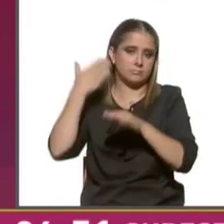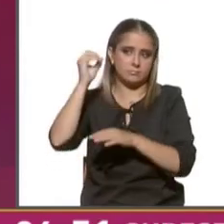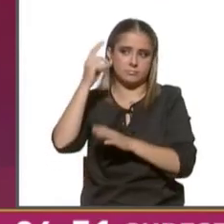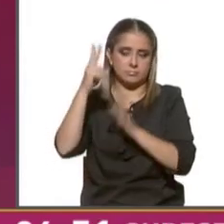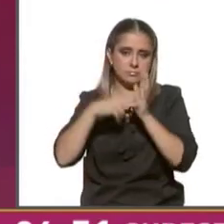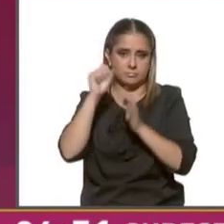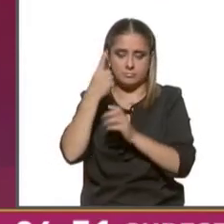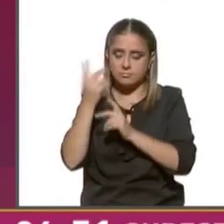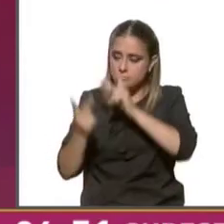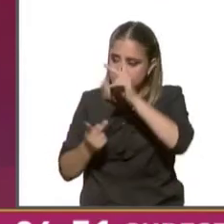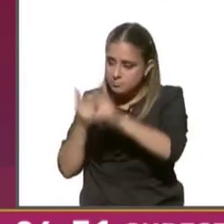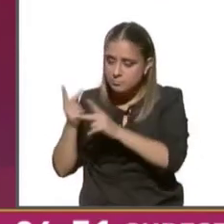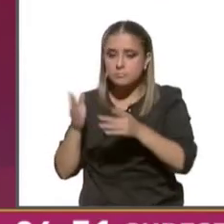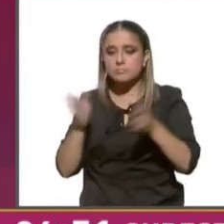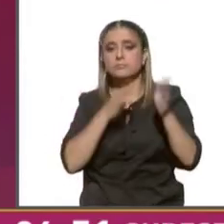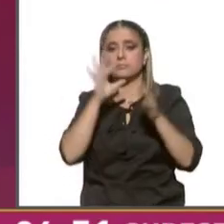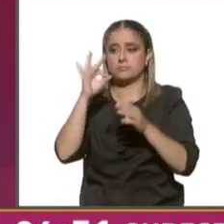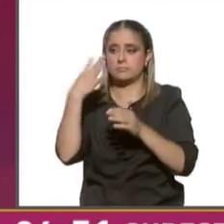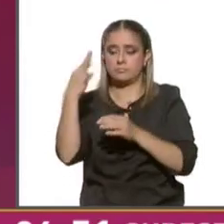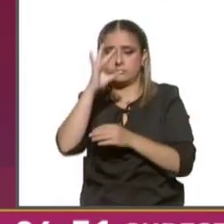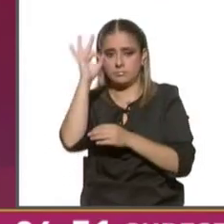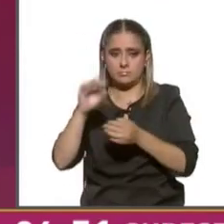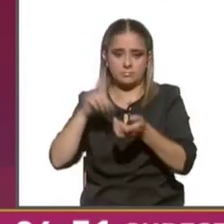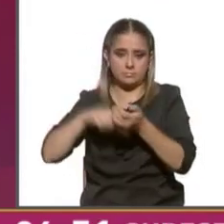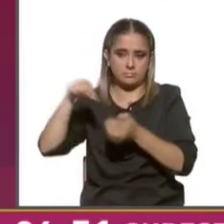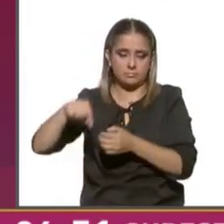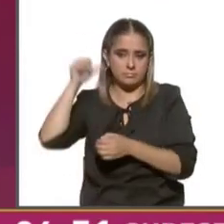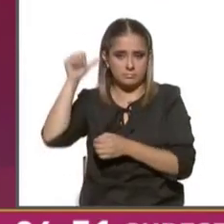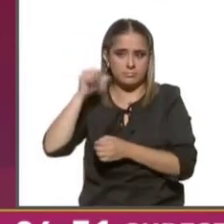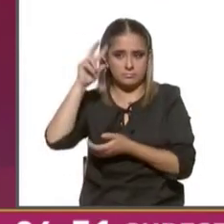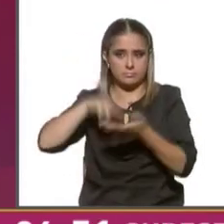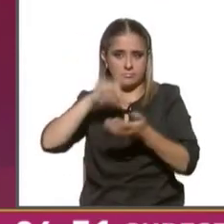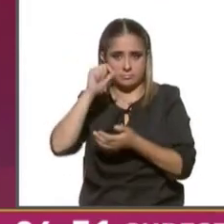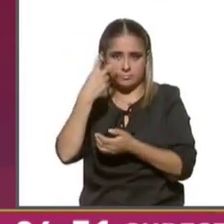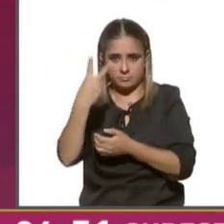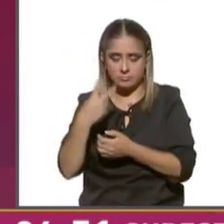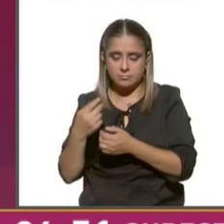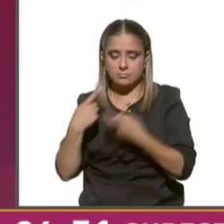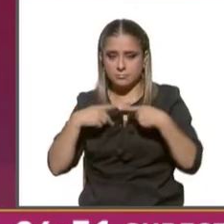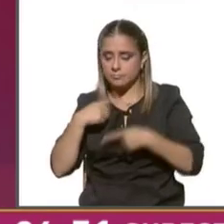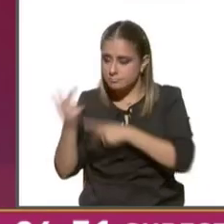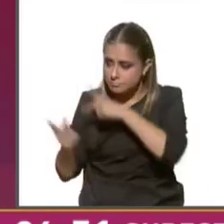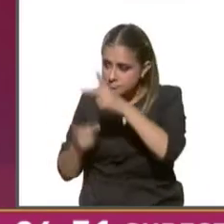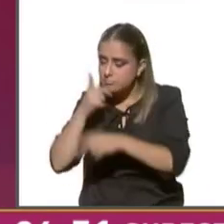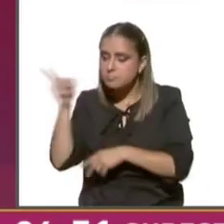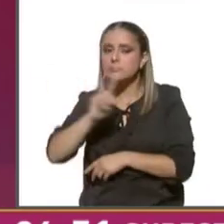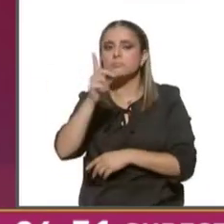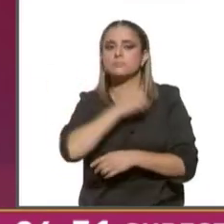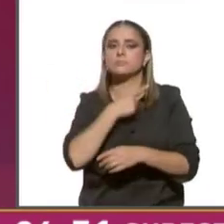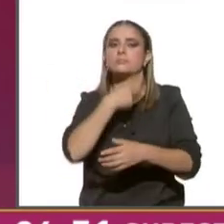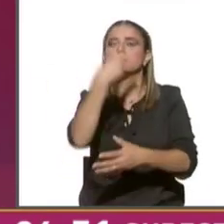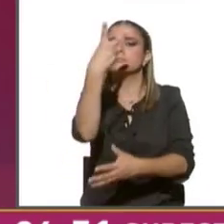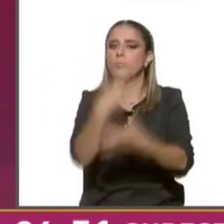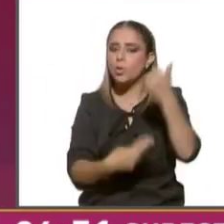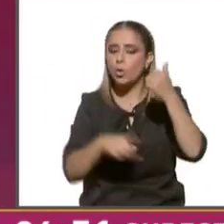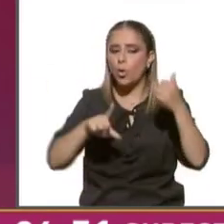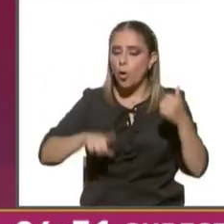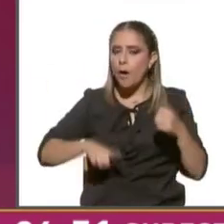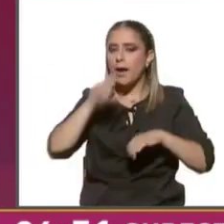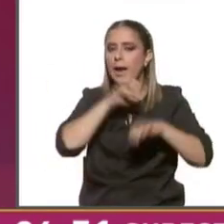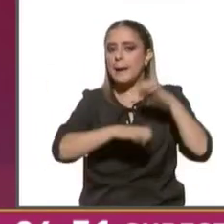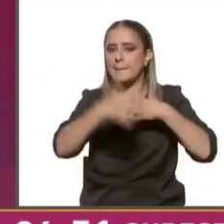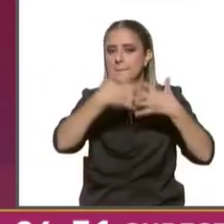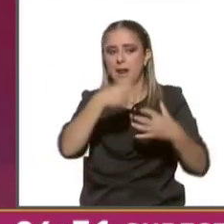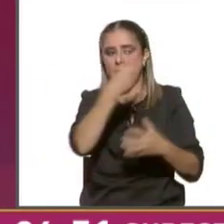y 44% en abril de este año, consideraron que ambos.